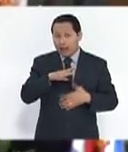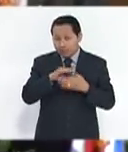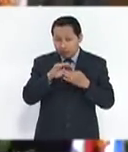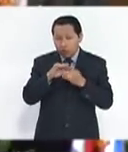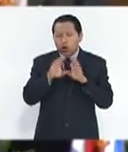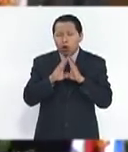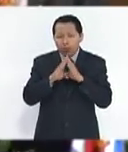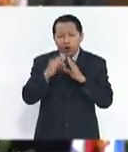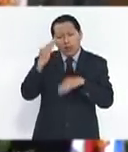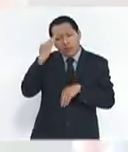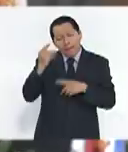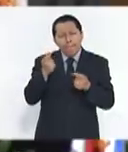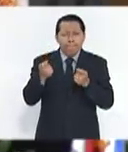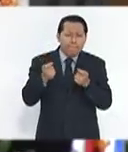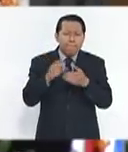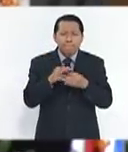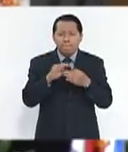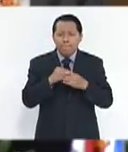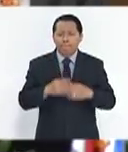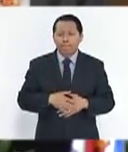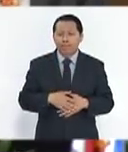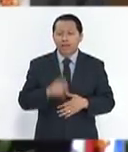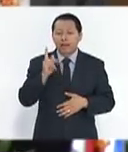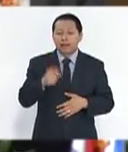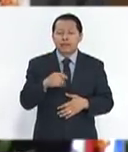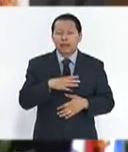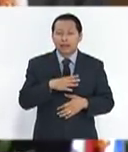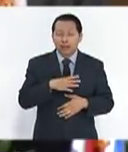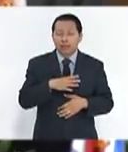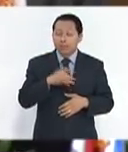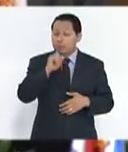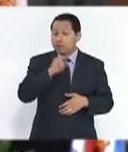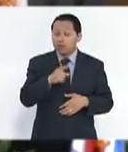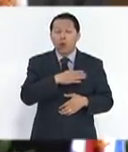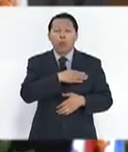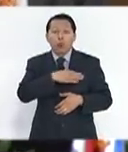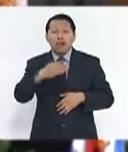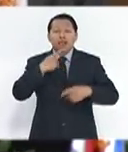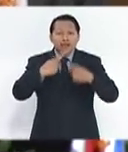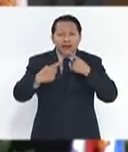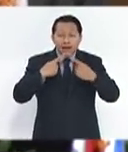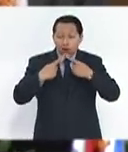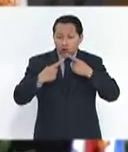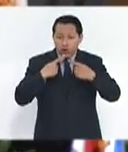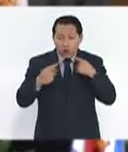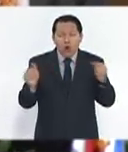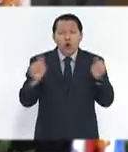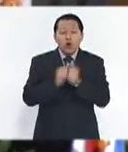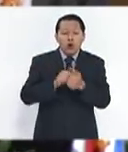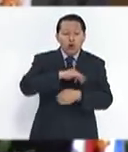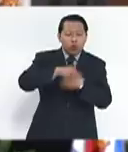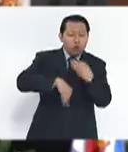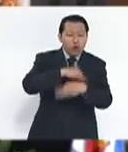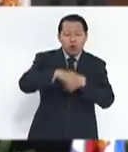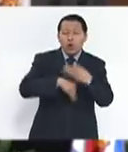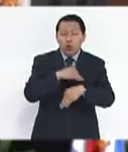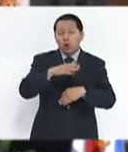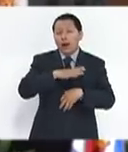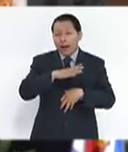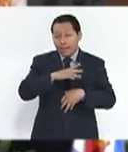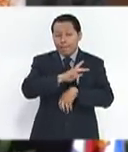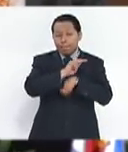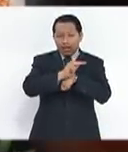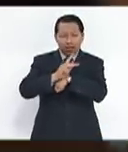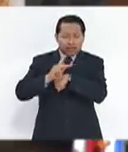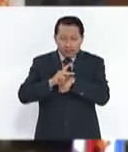en el tiempo de su gestión. Resaltar el buen diálogo que mantenemos con todos los países, sobre todo con